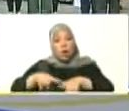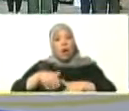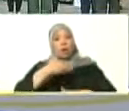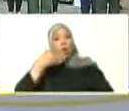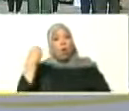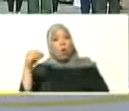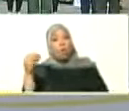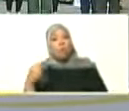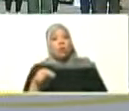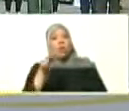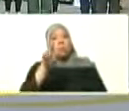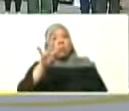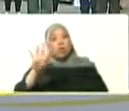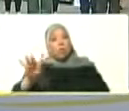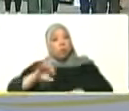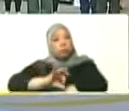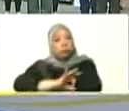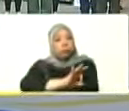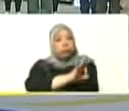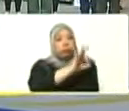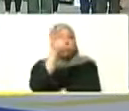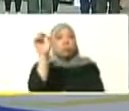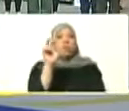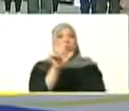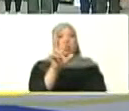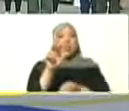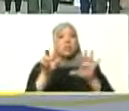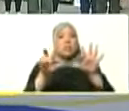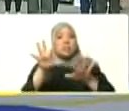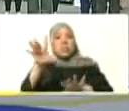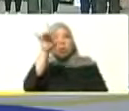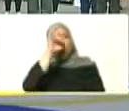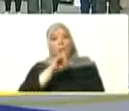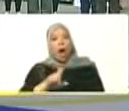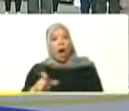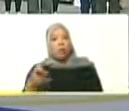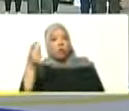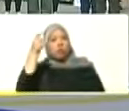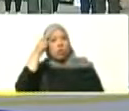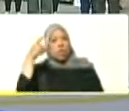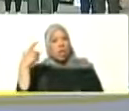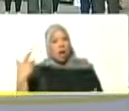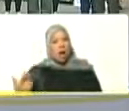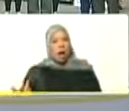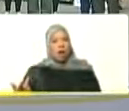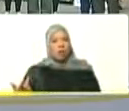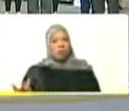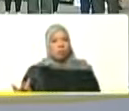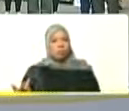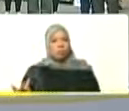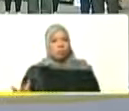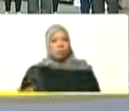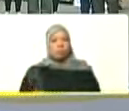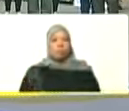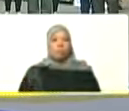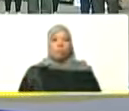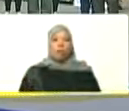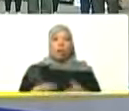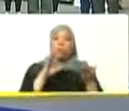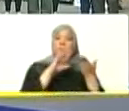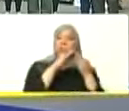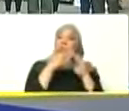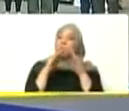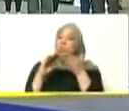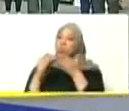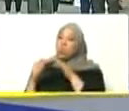las 24 horas del día de los 365 días del año. Y así digo de todo, de los baños,